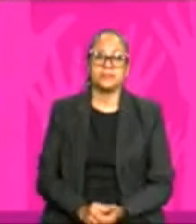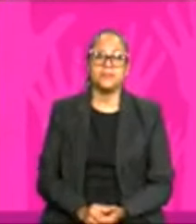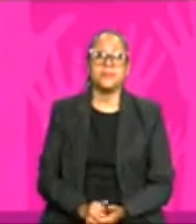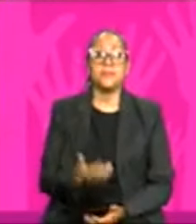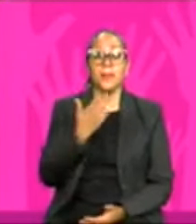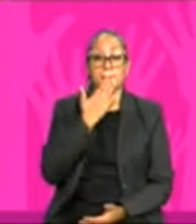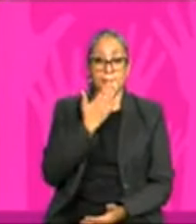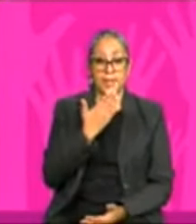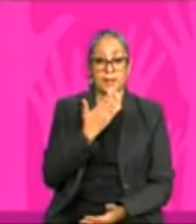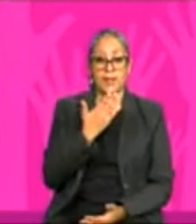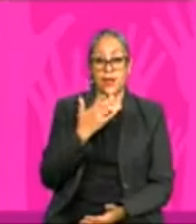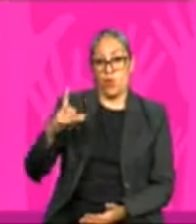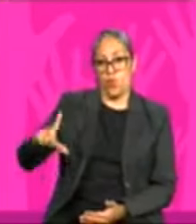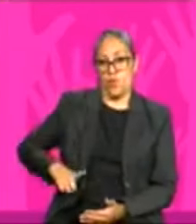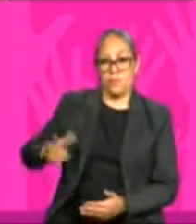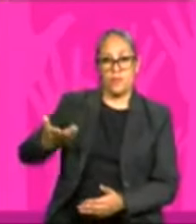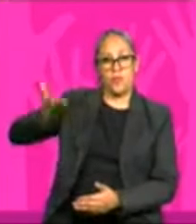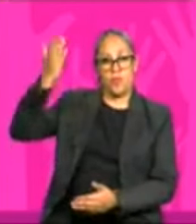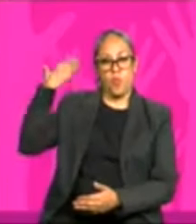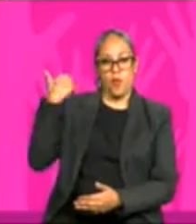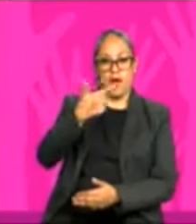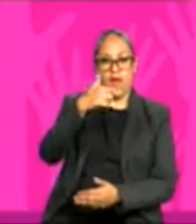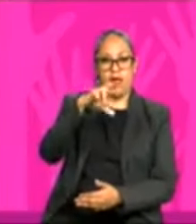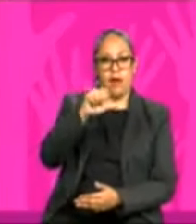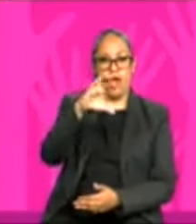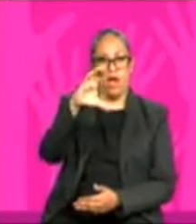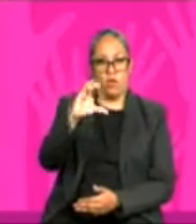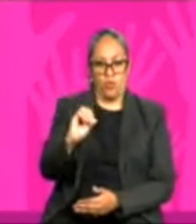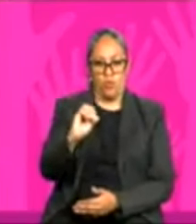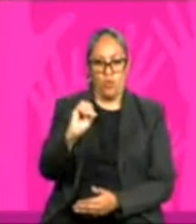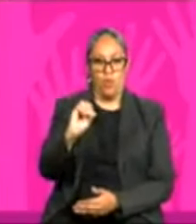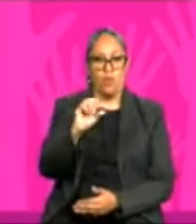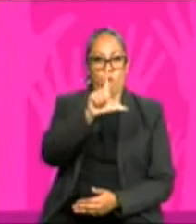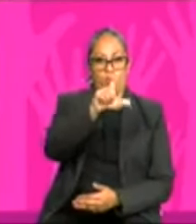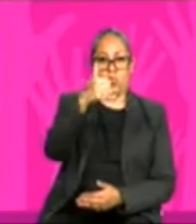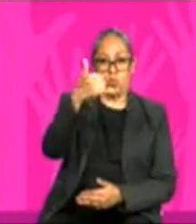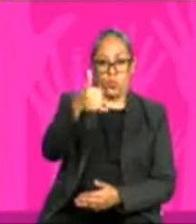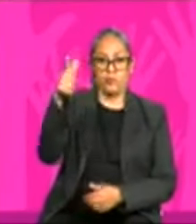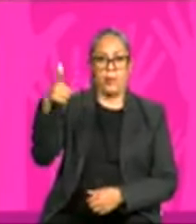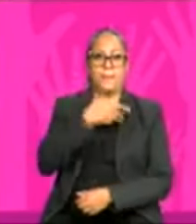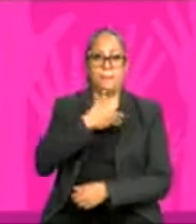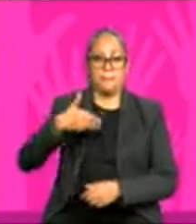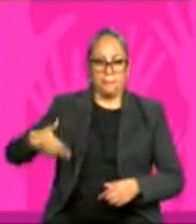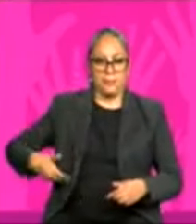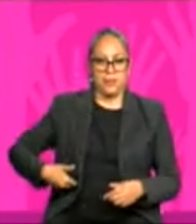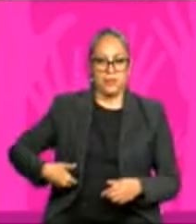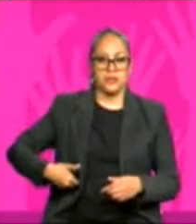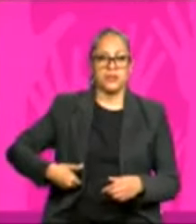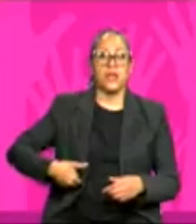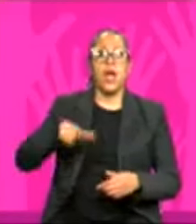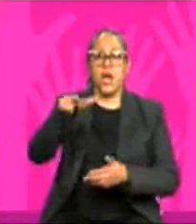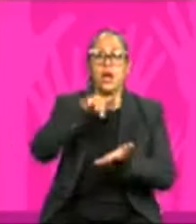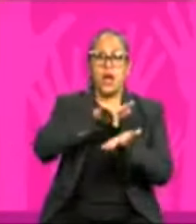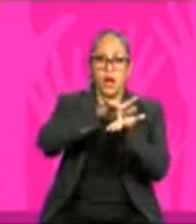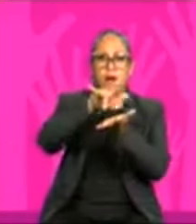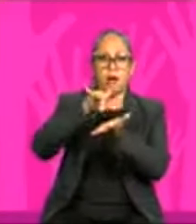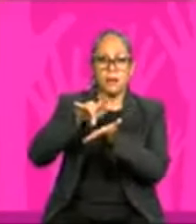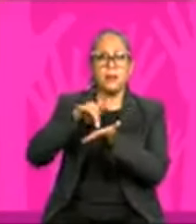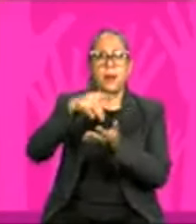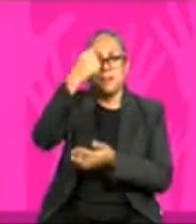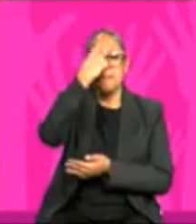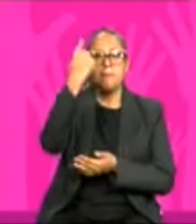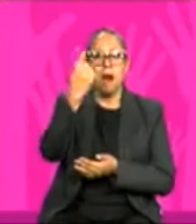el gobierno de Graco Ramírez, Lucía Mesa fue presidenta de la mesa directiva y apoyó para